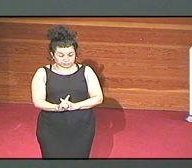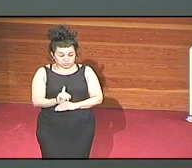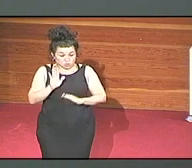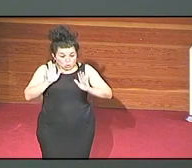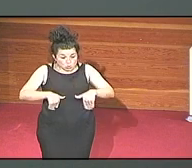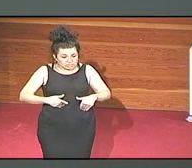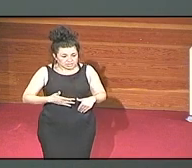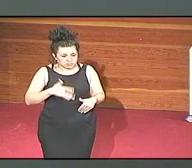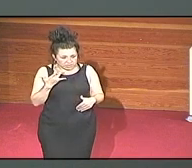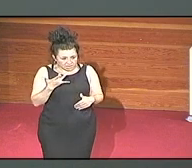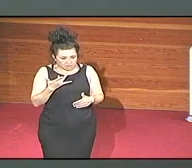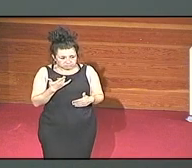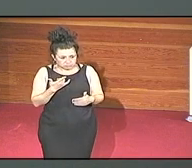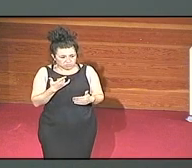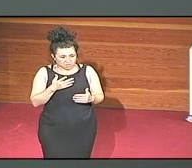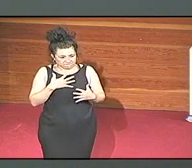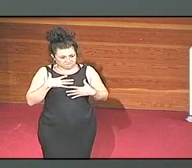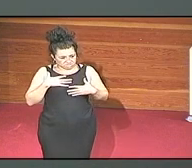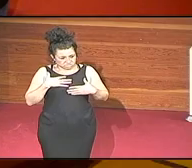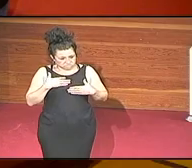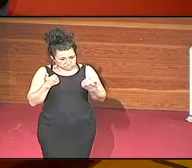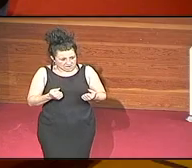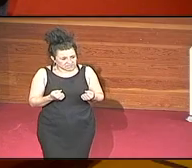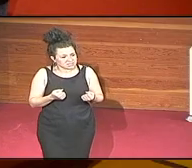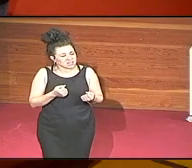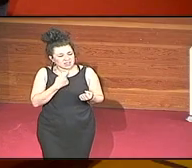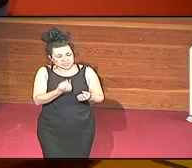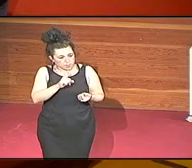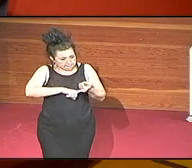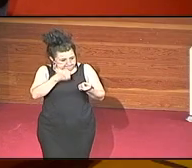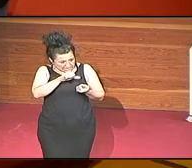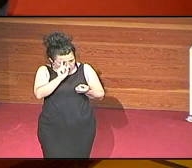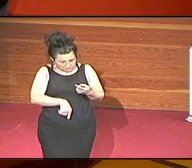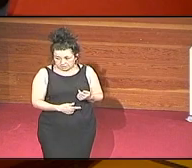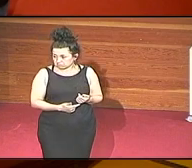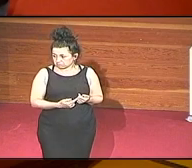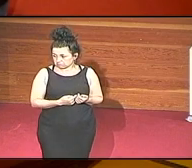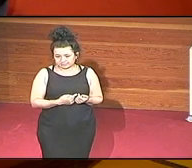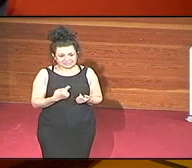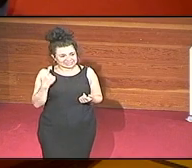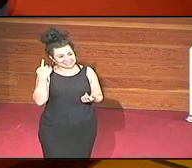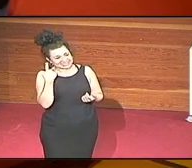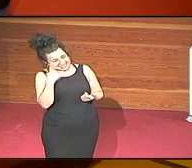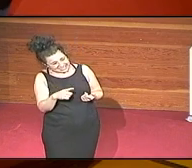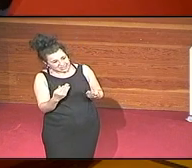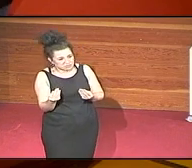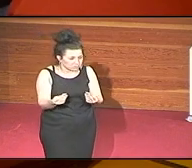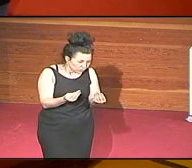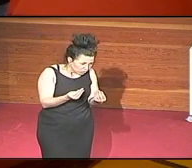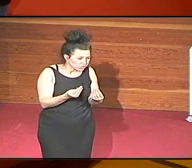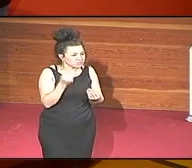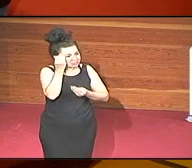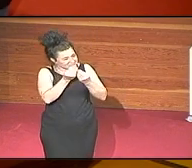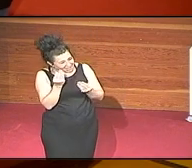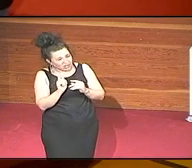a decírselo a su marido bueno sé que muchos estaréis pensando bueno pero no sé si lo va a conseguir